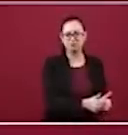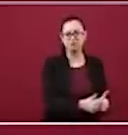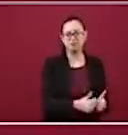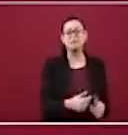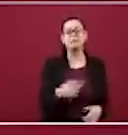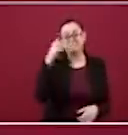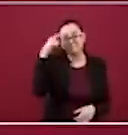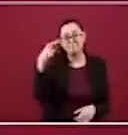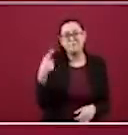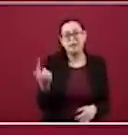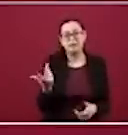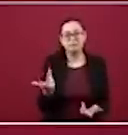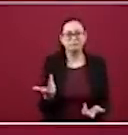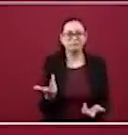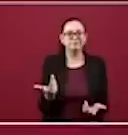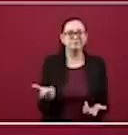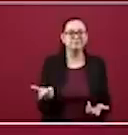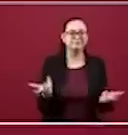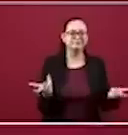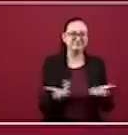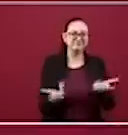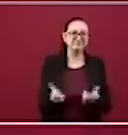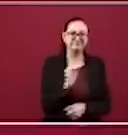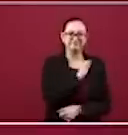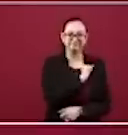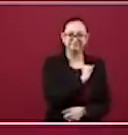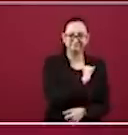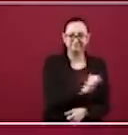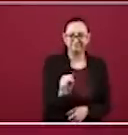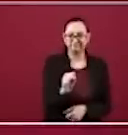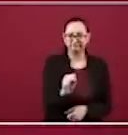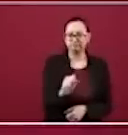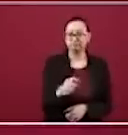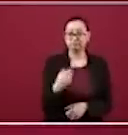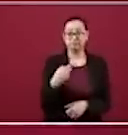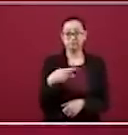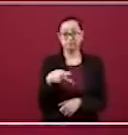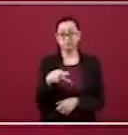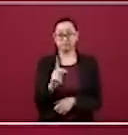para llevar a cabo ilícitos, pero los ciudadanos